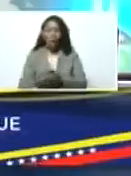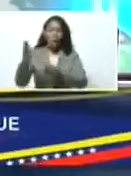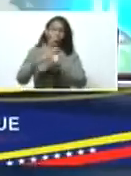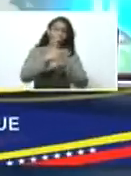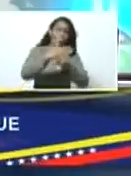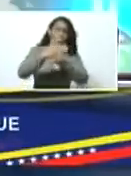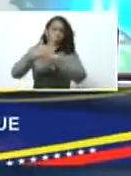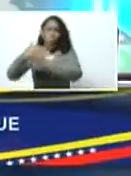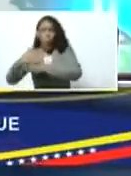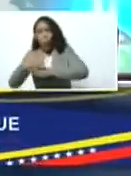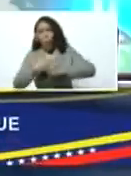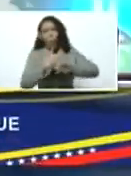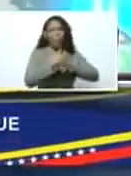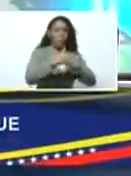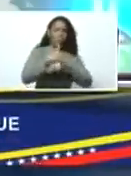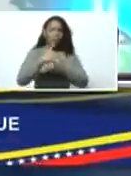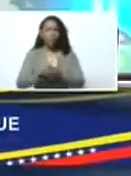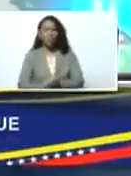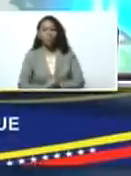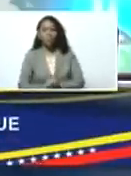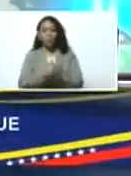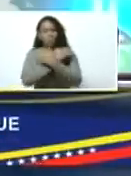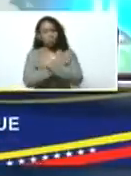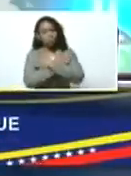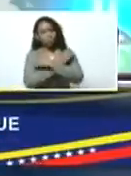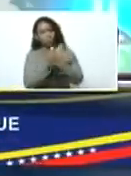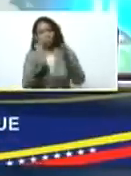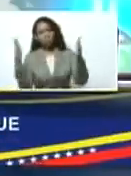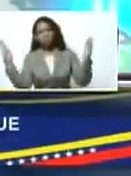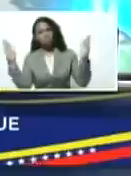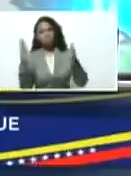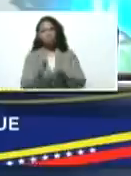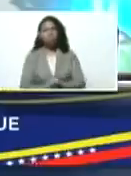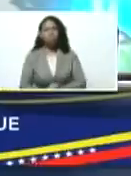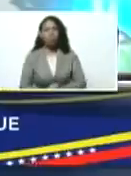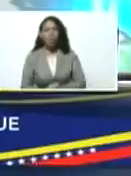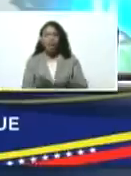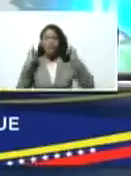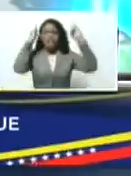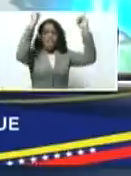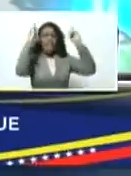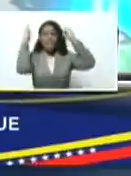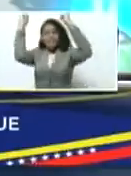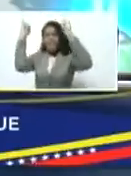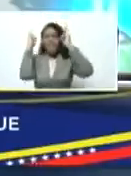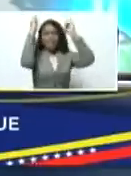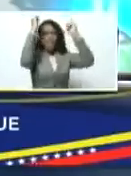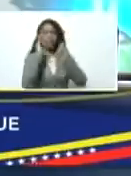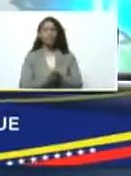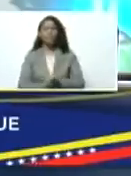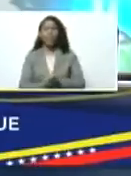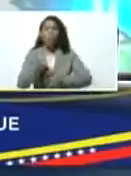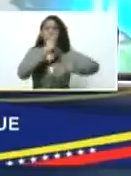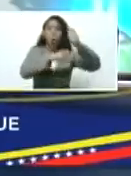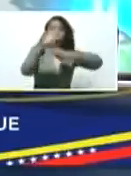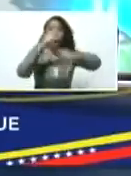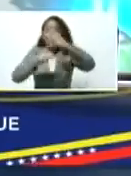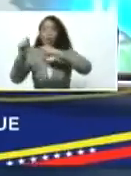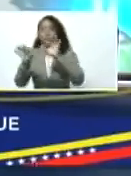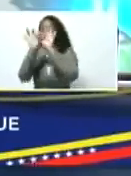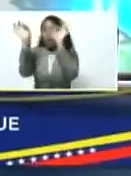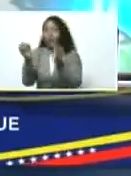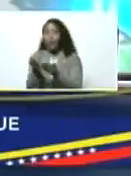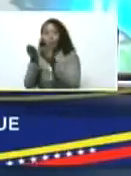compartir, de solidaridad, de rumba, de comercio, de